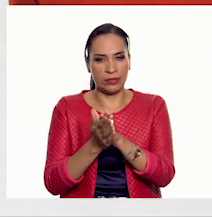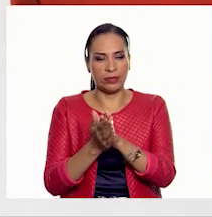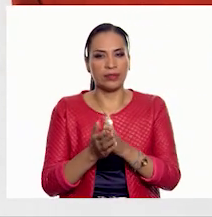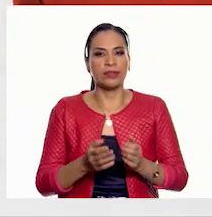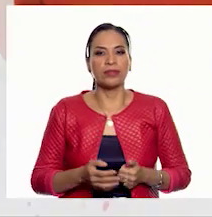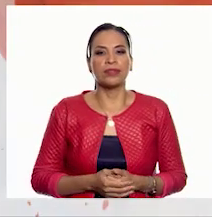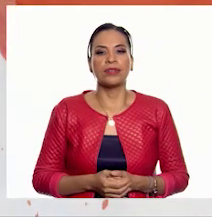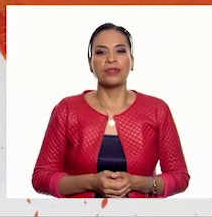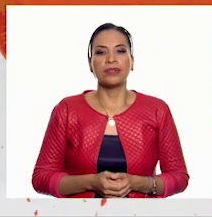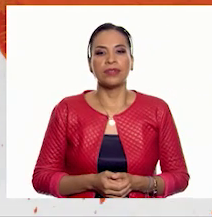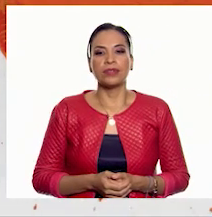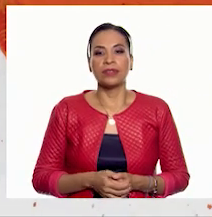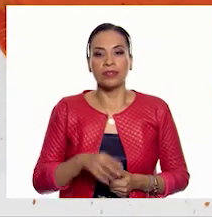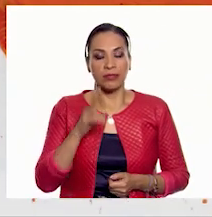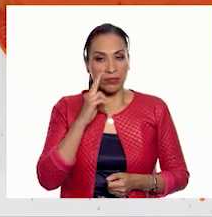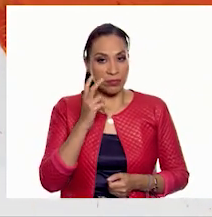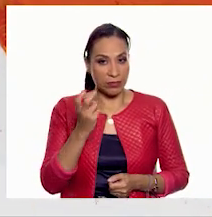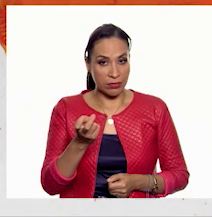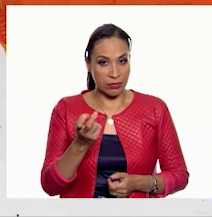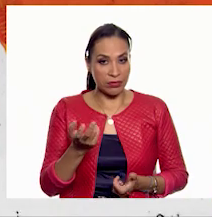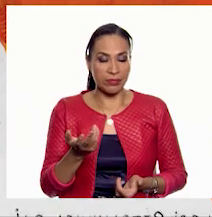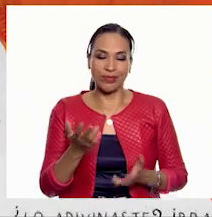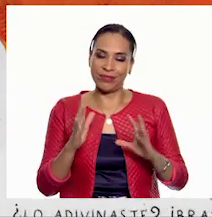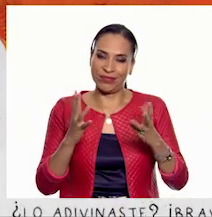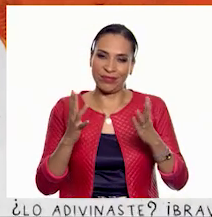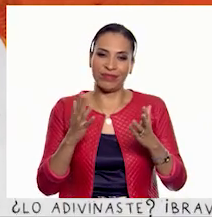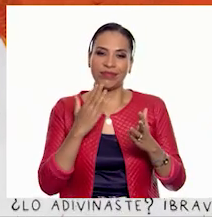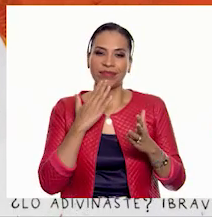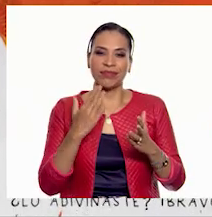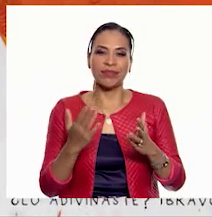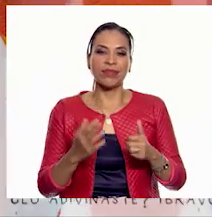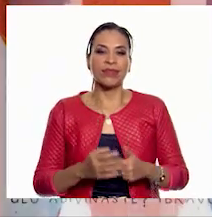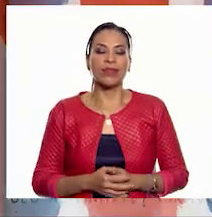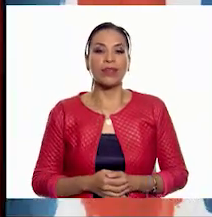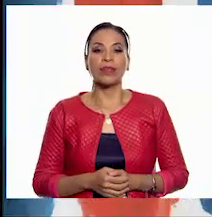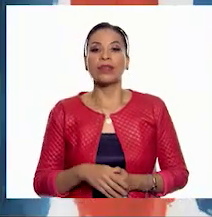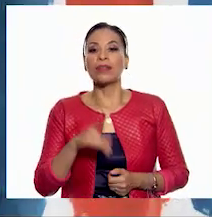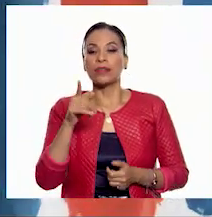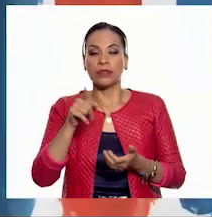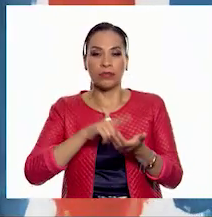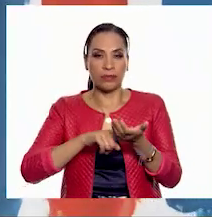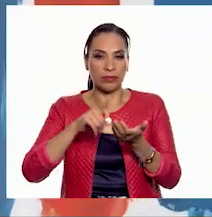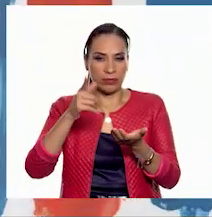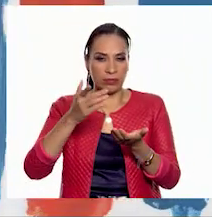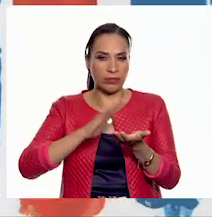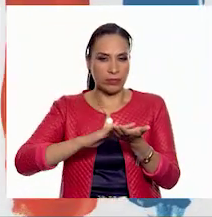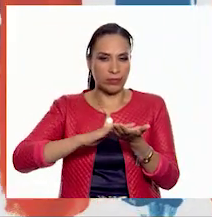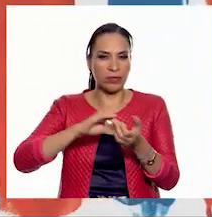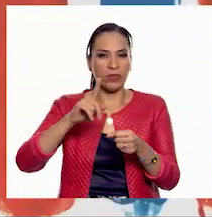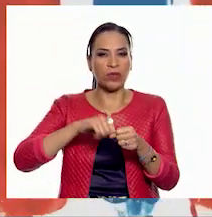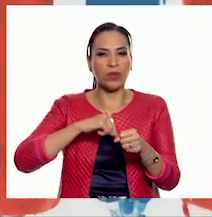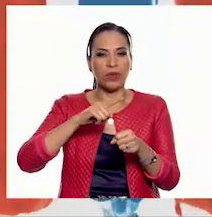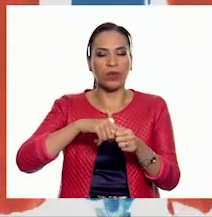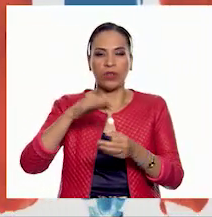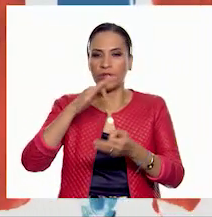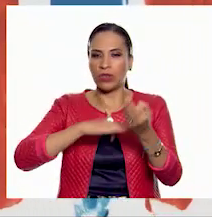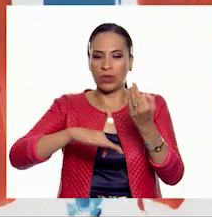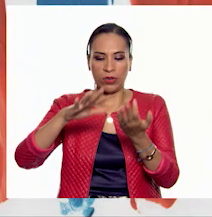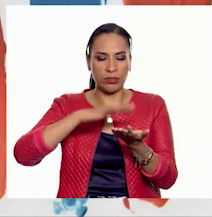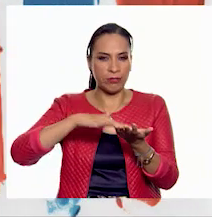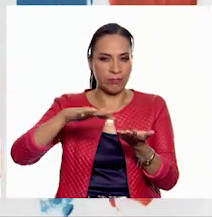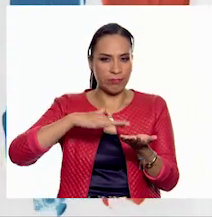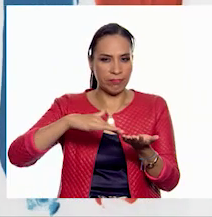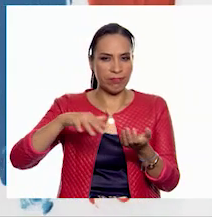derecha. ¿Lo adivinaste? ¡Bravo! Si frotas con tu mano los colores por toda la